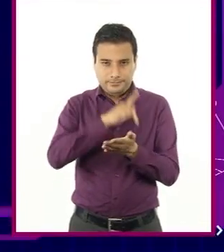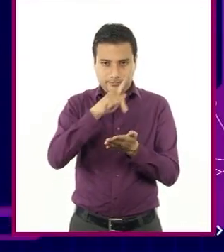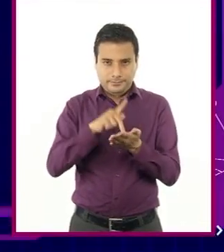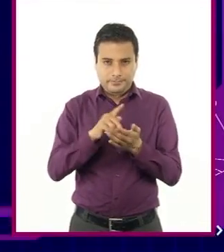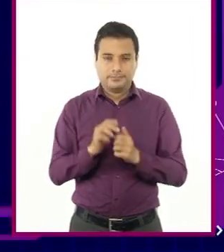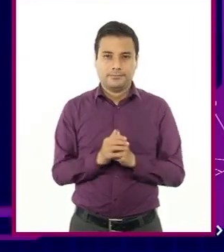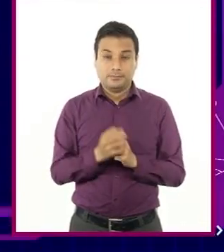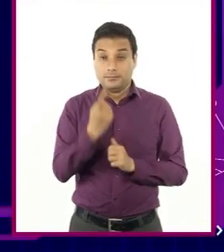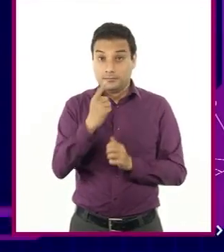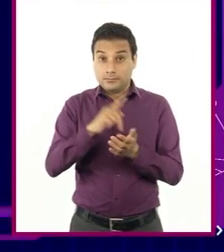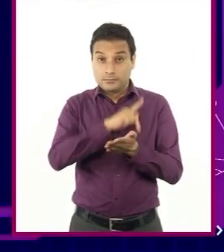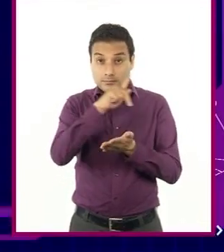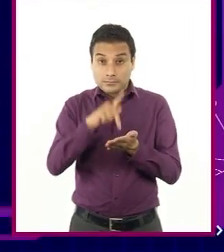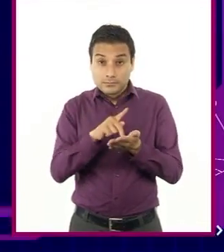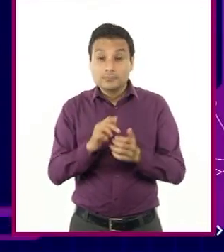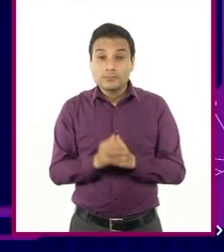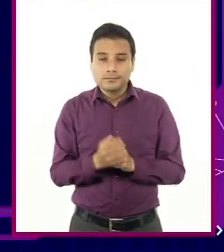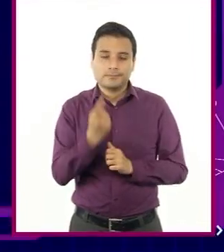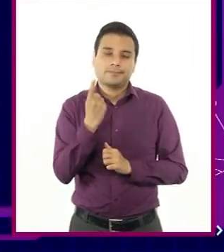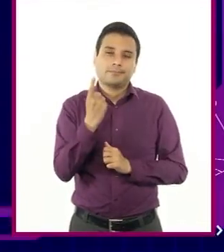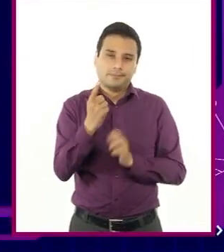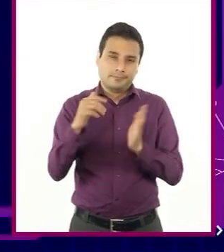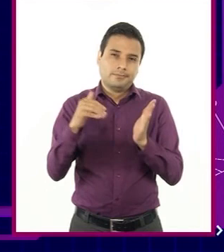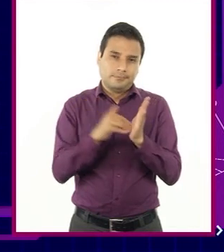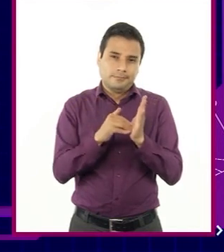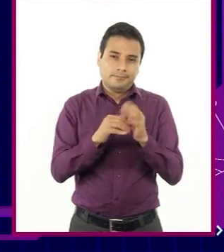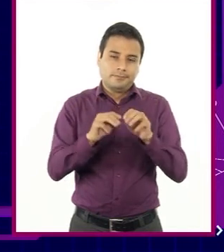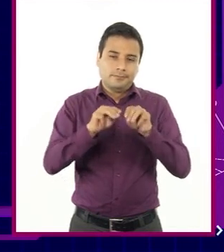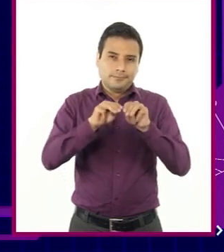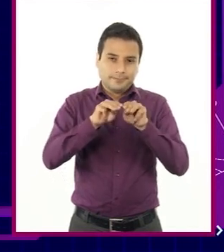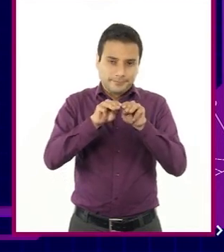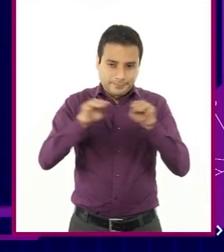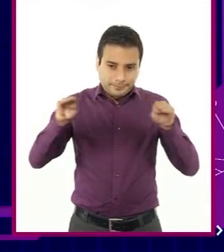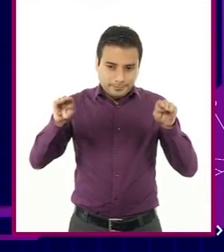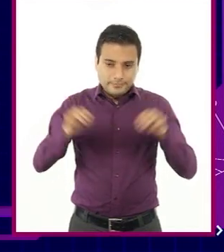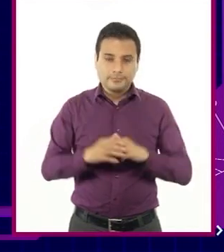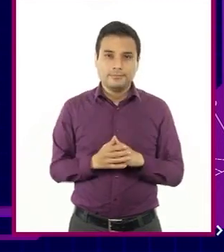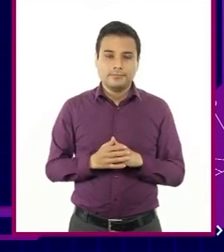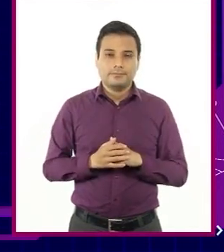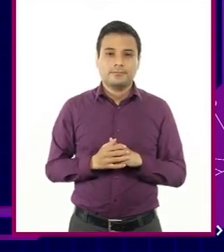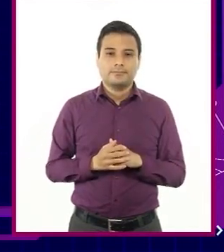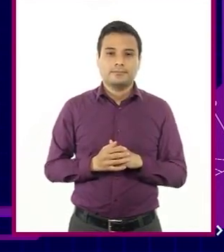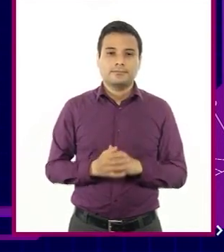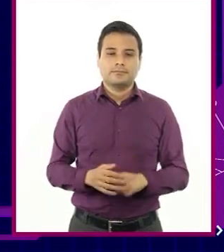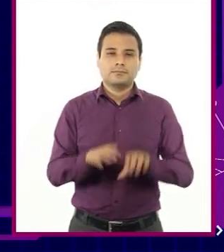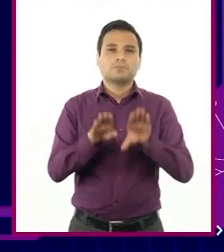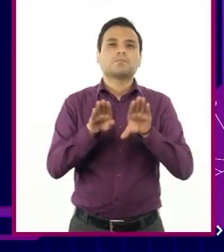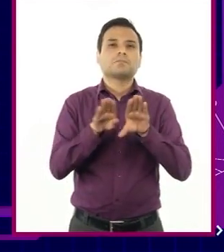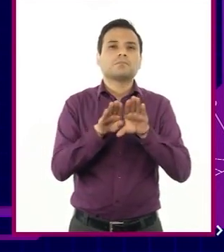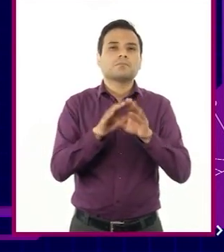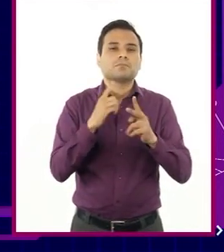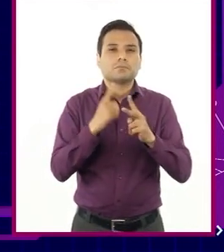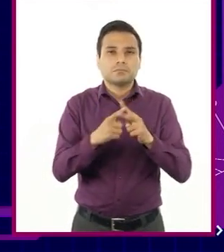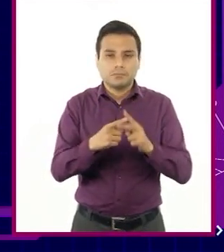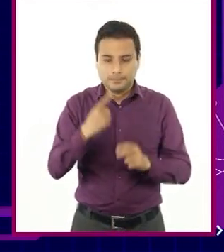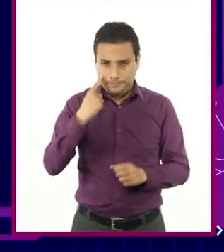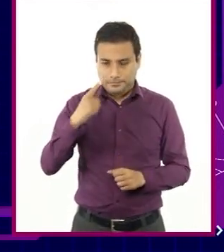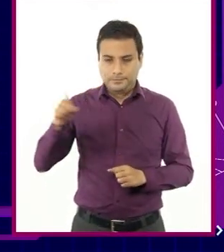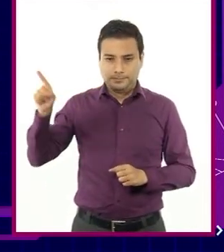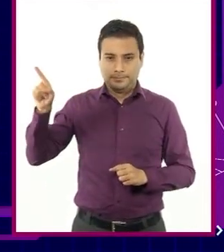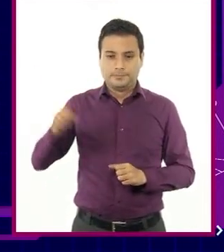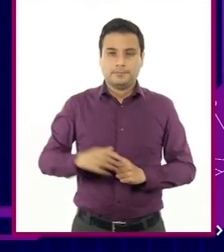Sabemos que un kilómetro es equivalente a 1000 metros, por lo que el factor de conversión será 1 kilómetro entre 1000 metros.